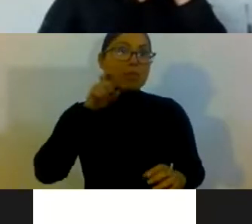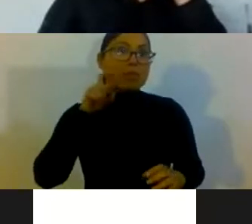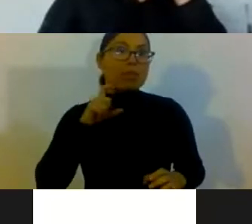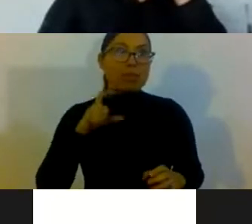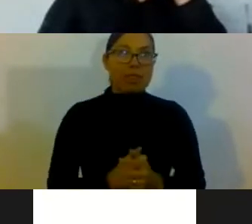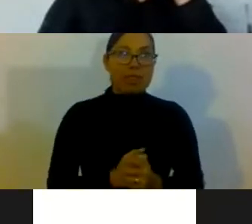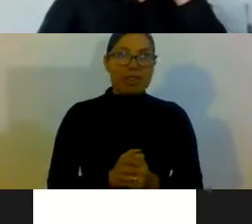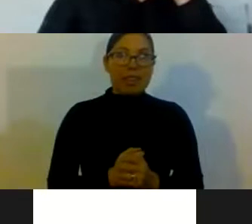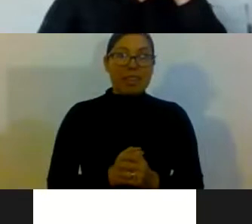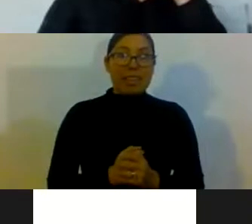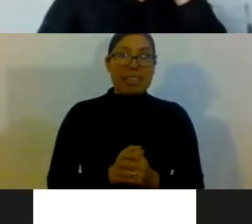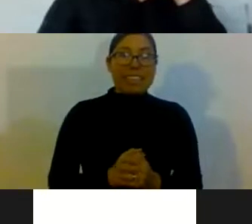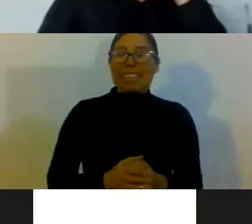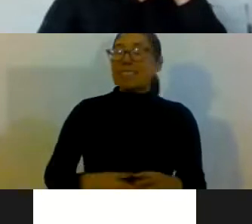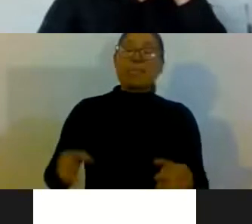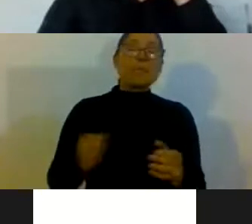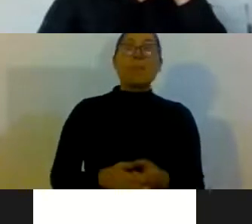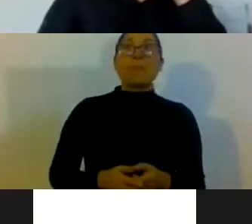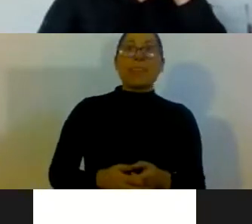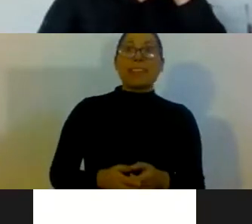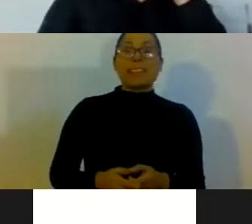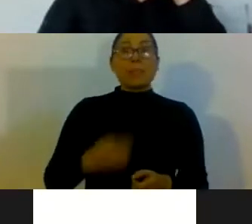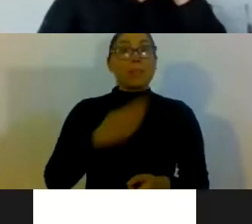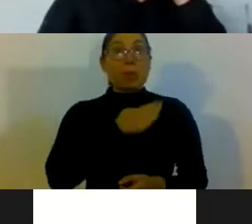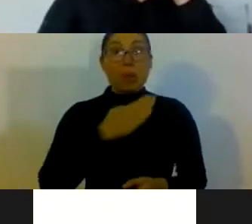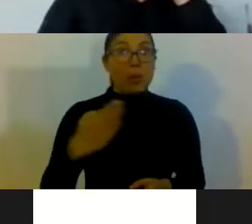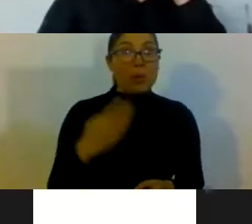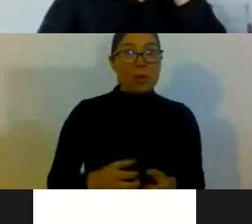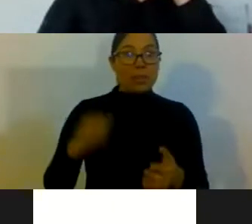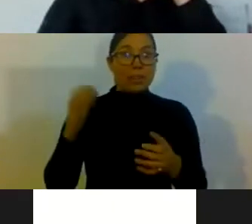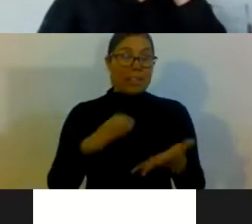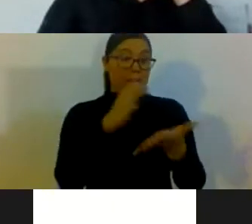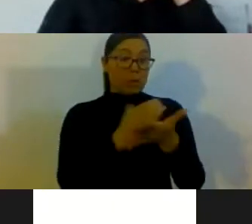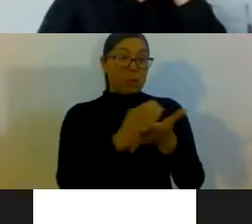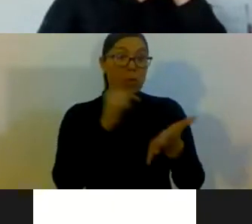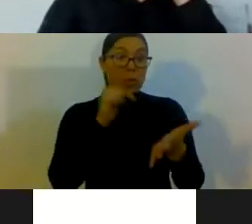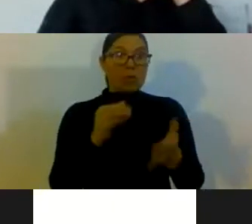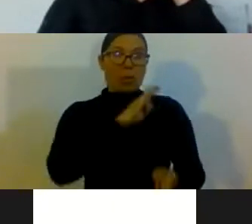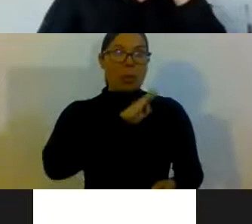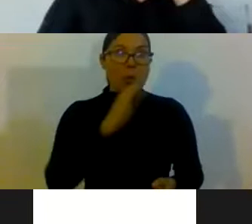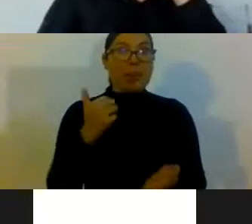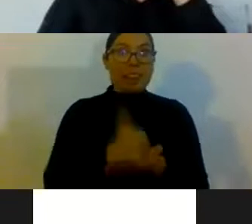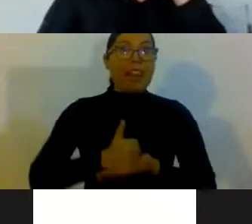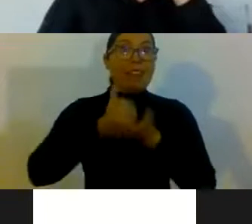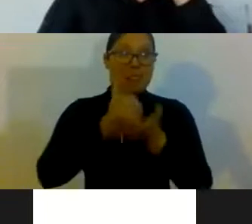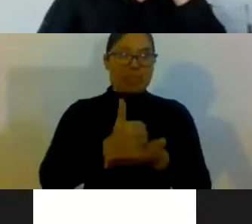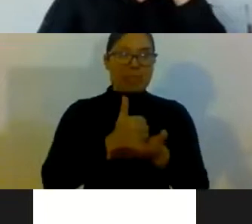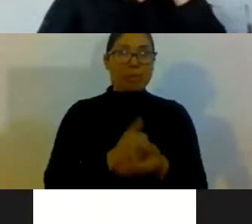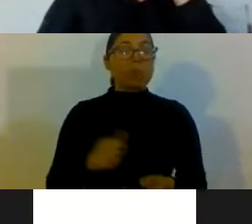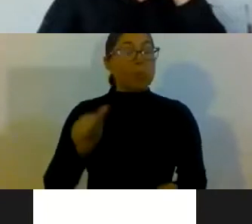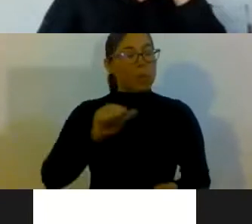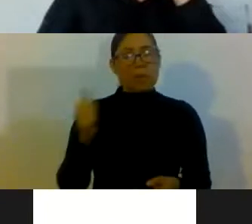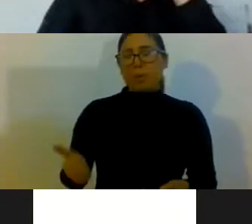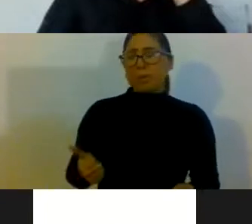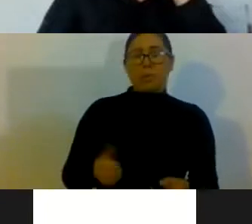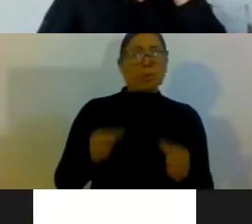importante, es nuestra responsabilidad. Si nosotros vemos que un niño o una niña nos está informando, si nos informa, si nos dice,